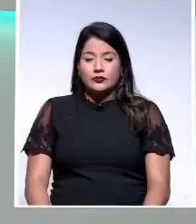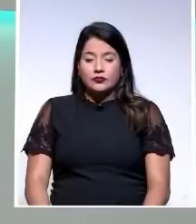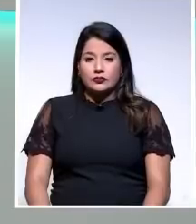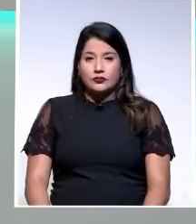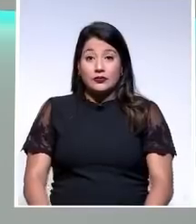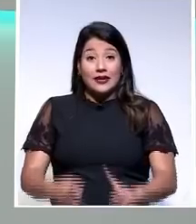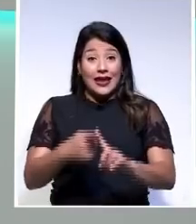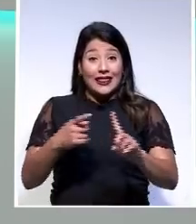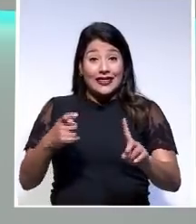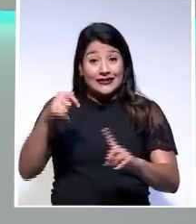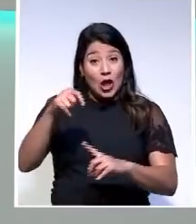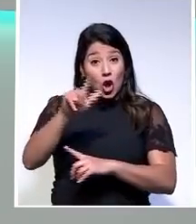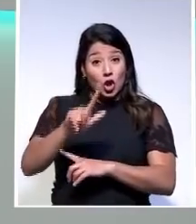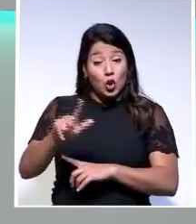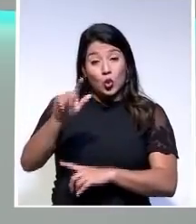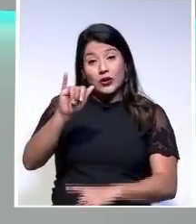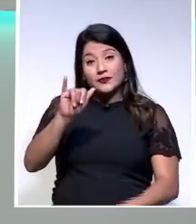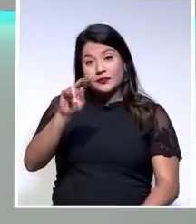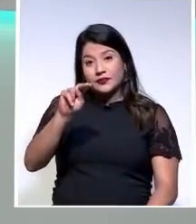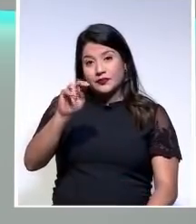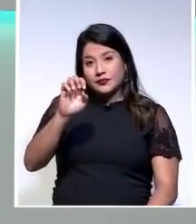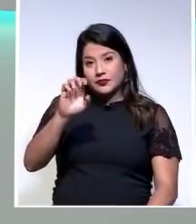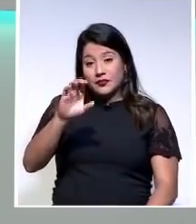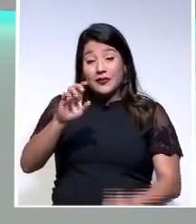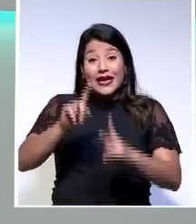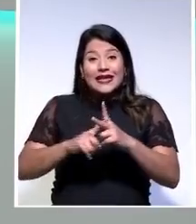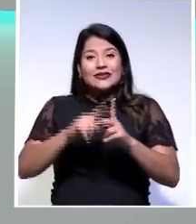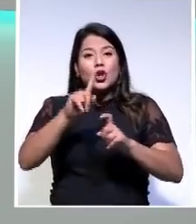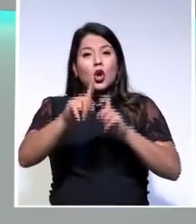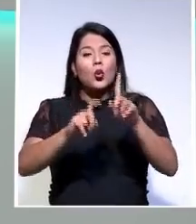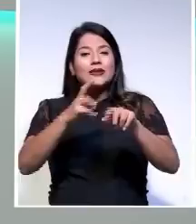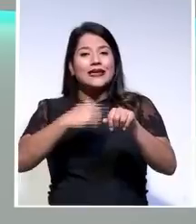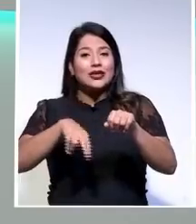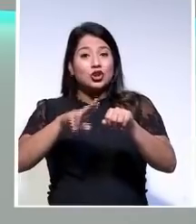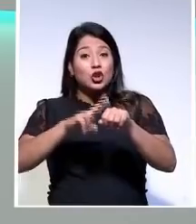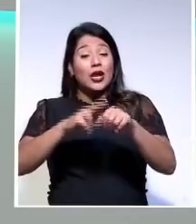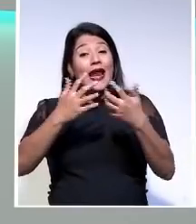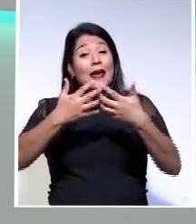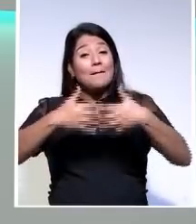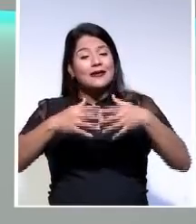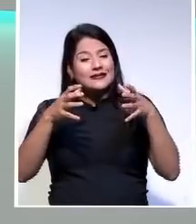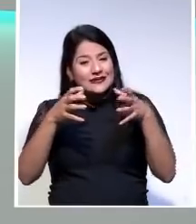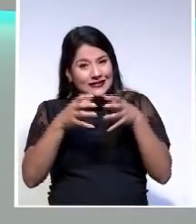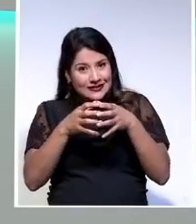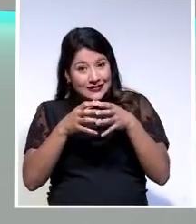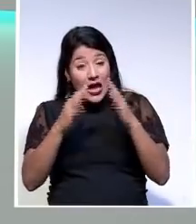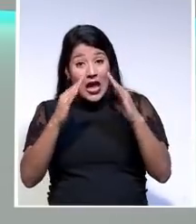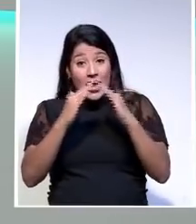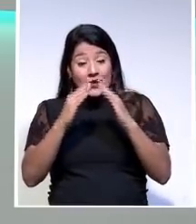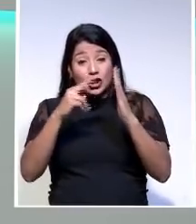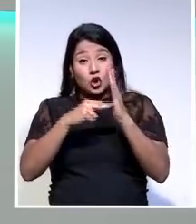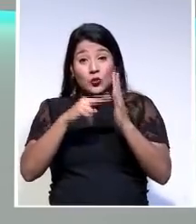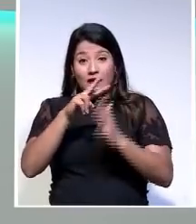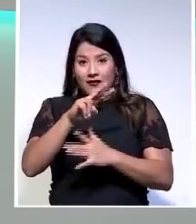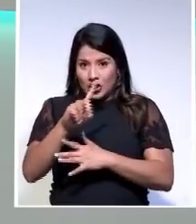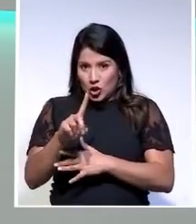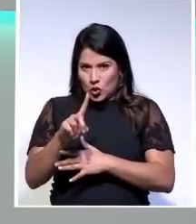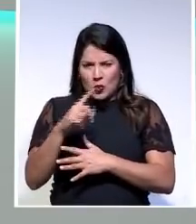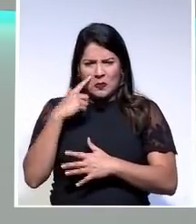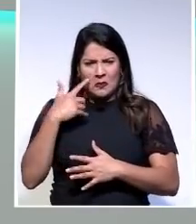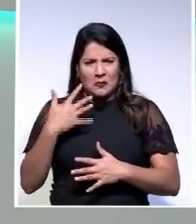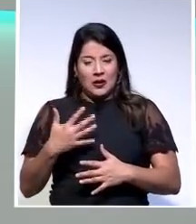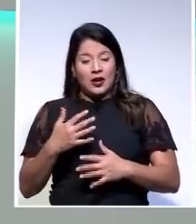Desde hoy lunes, el INEC inició la Encuesta Nacional de Microempresas de los Hogares 2021 con el